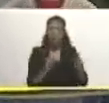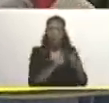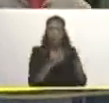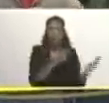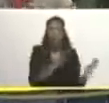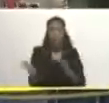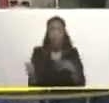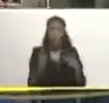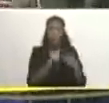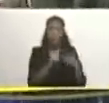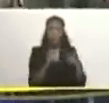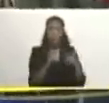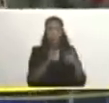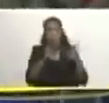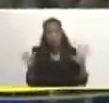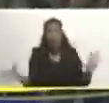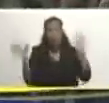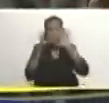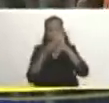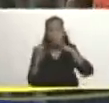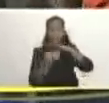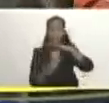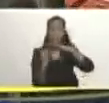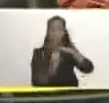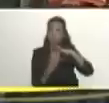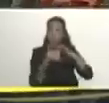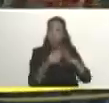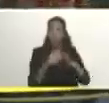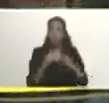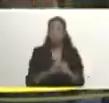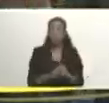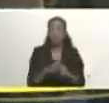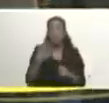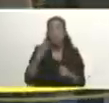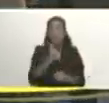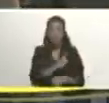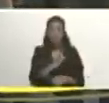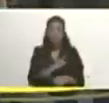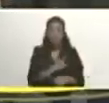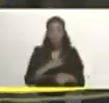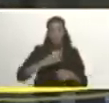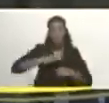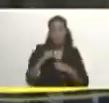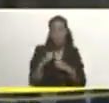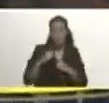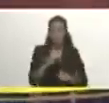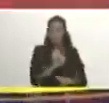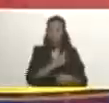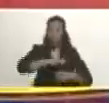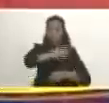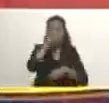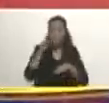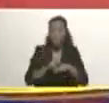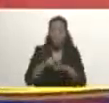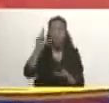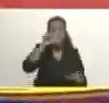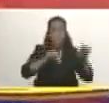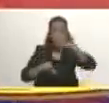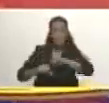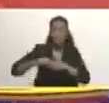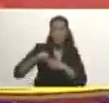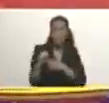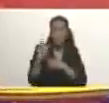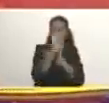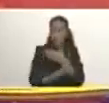público, unido a las alianzas institucionales con la Universidad Militar, con la Universidad Nacional Experimental de